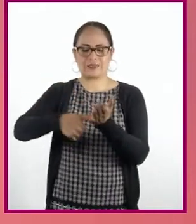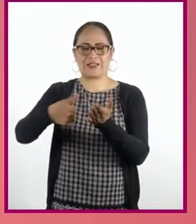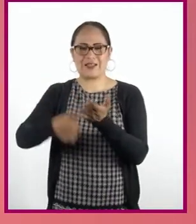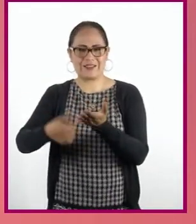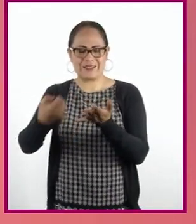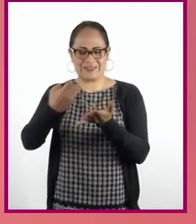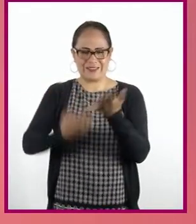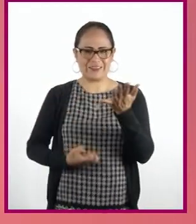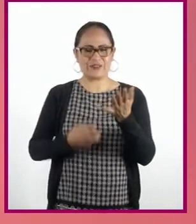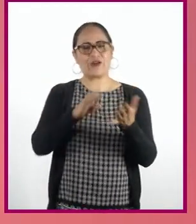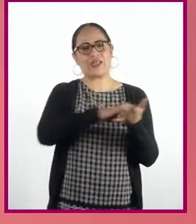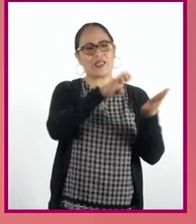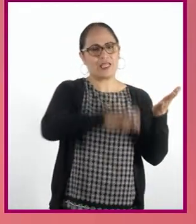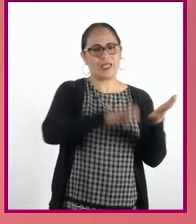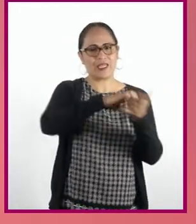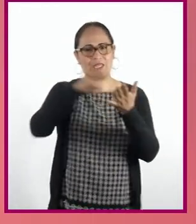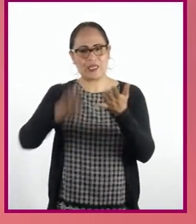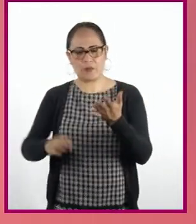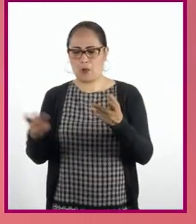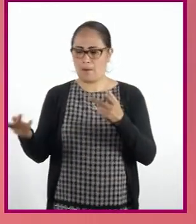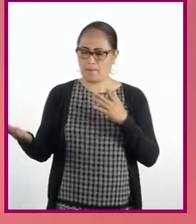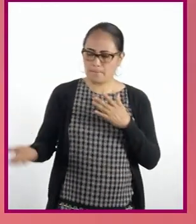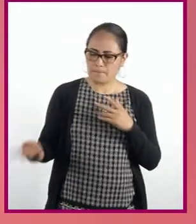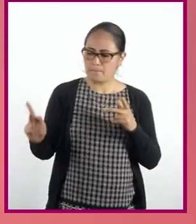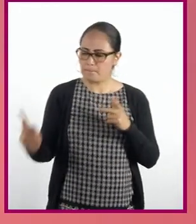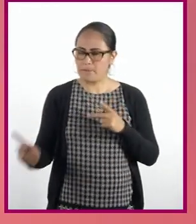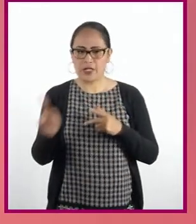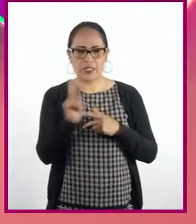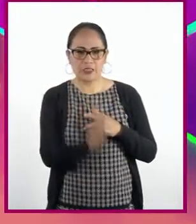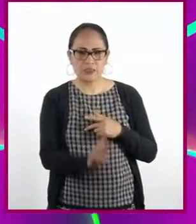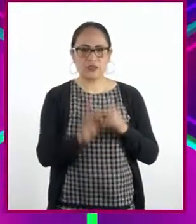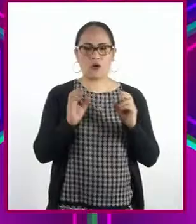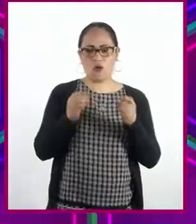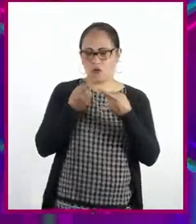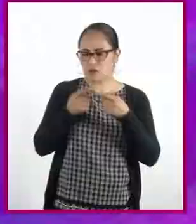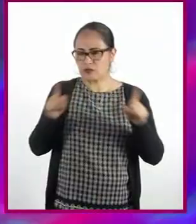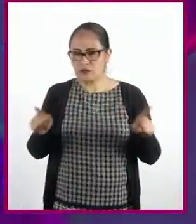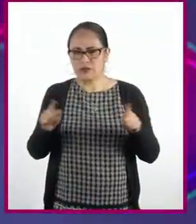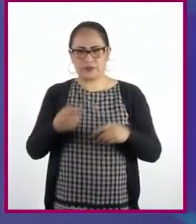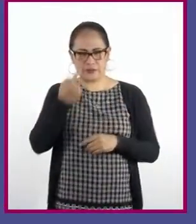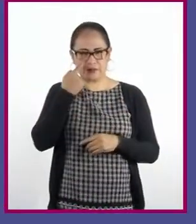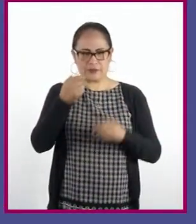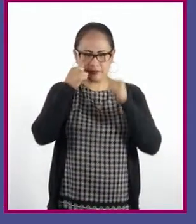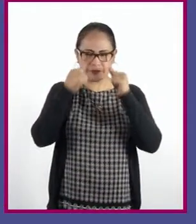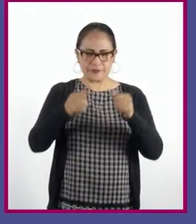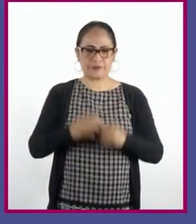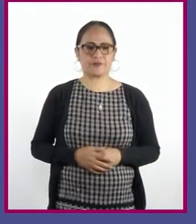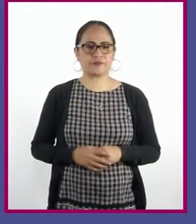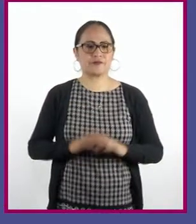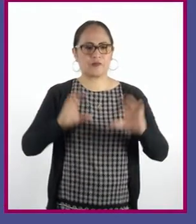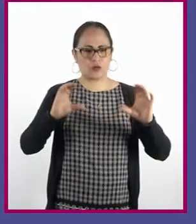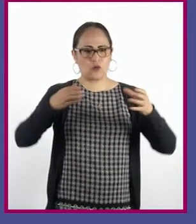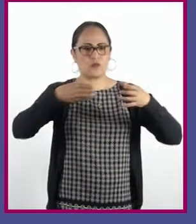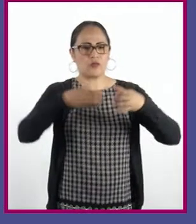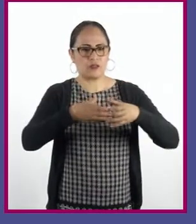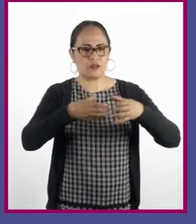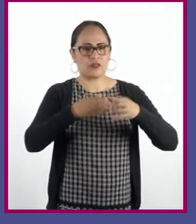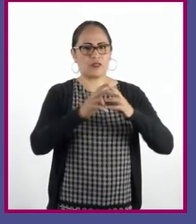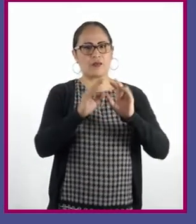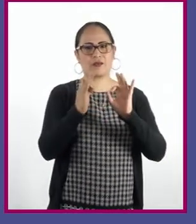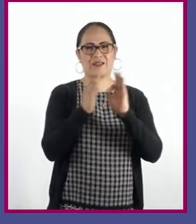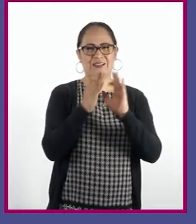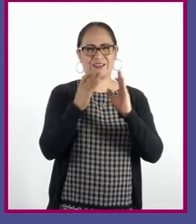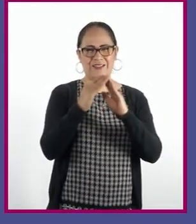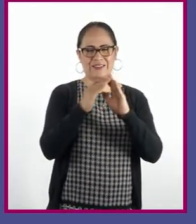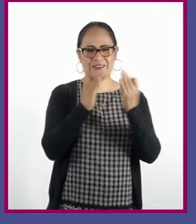para identificar semejanzas y diferencias. Pongan atención. Comité vecinal, condominio Las